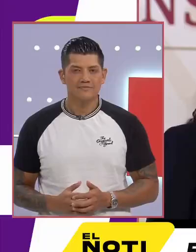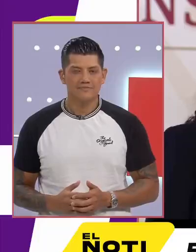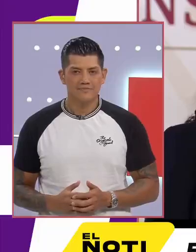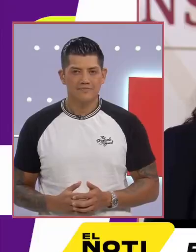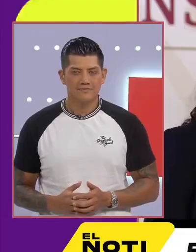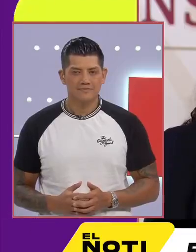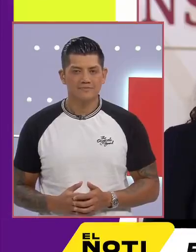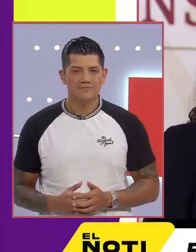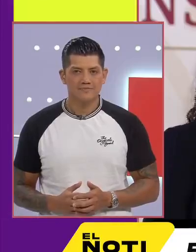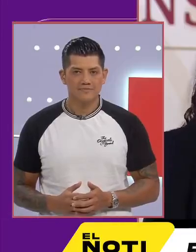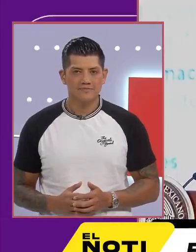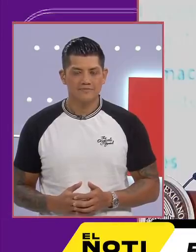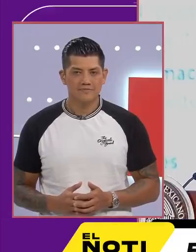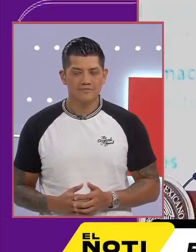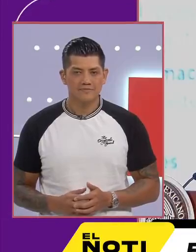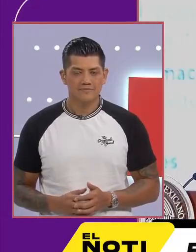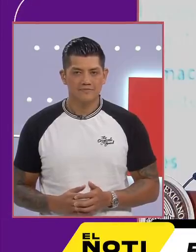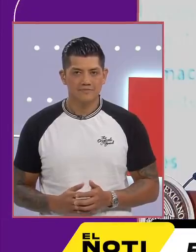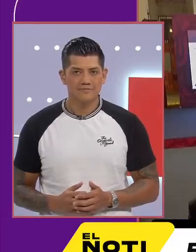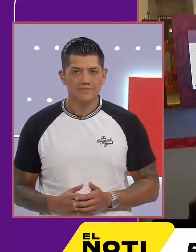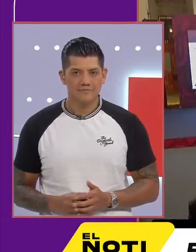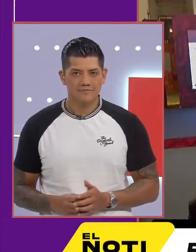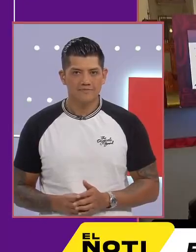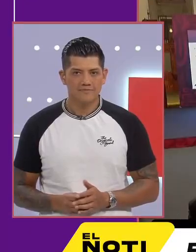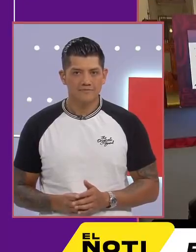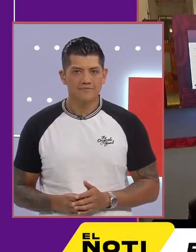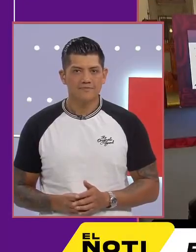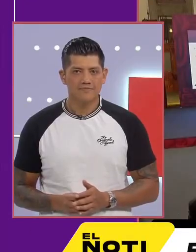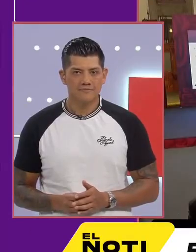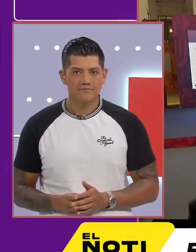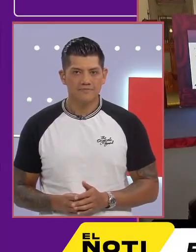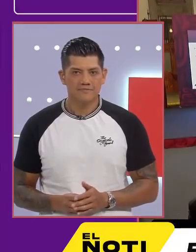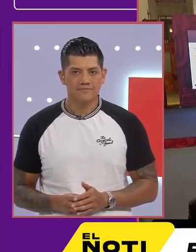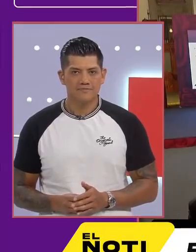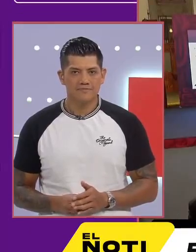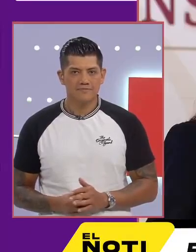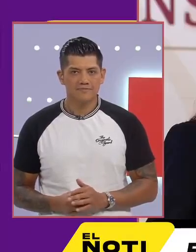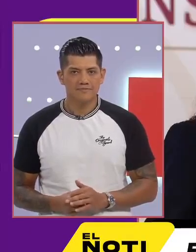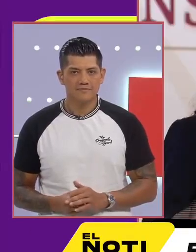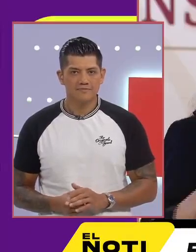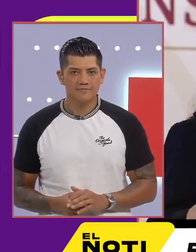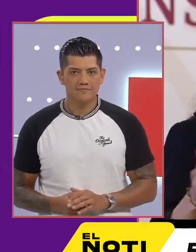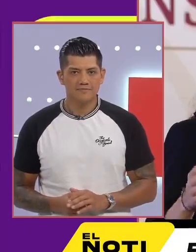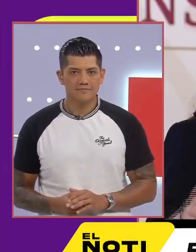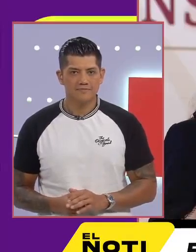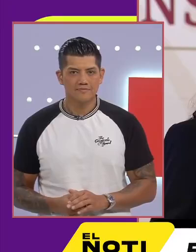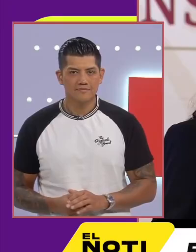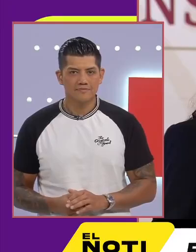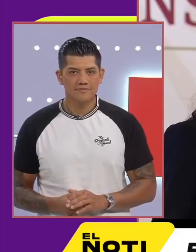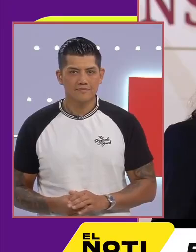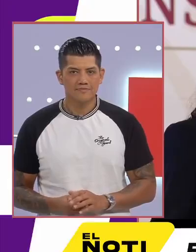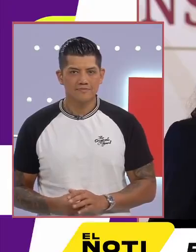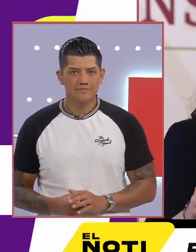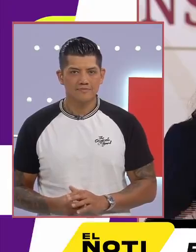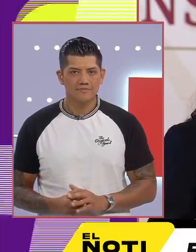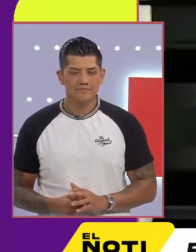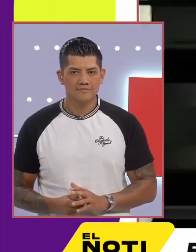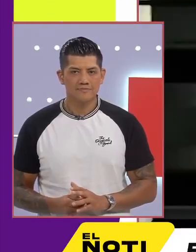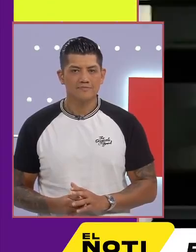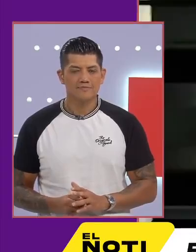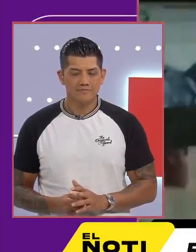más autoritarismo y dictadura a un gobierno elegido democráticamente por la mayoría del país, además de eso, que es la falacia número